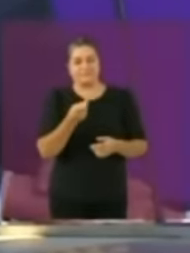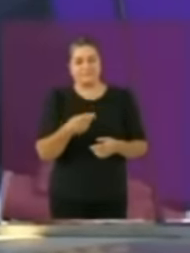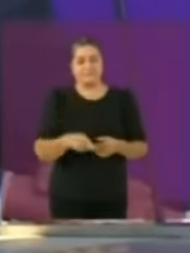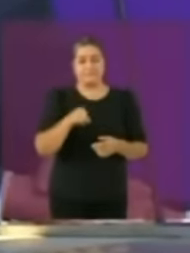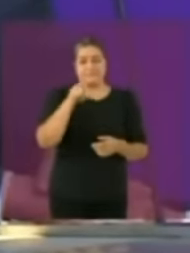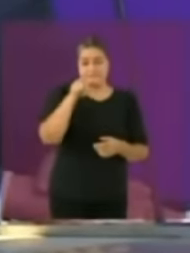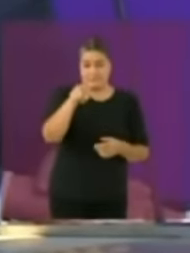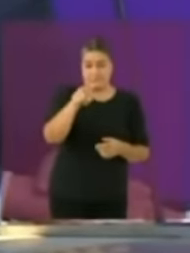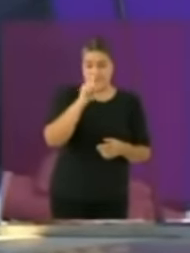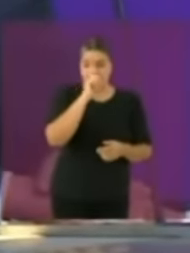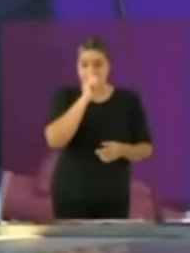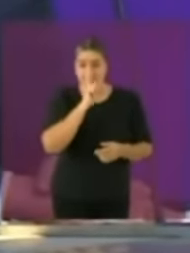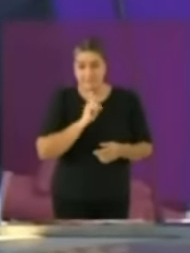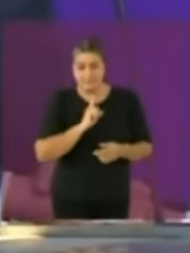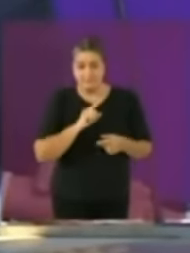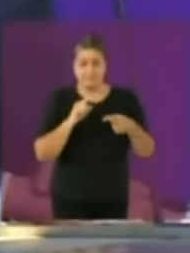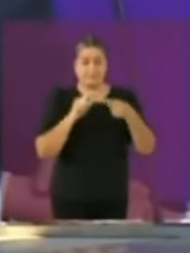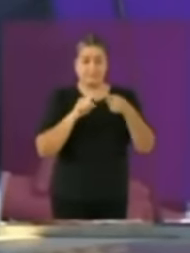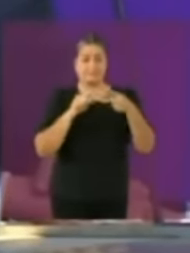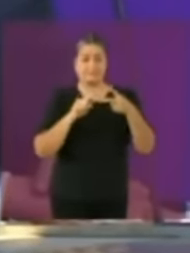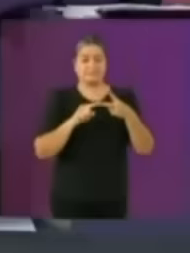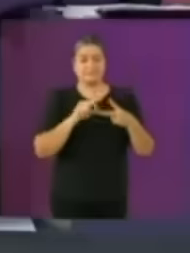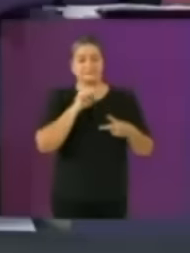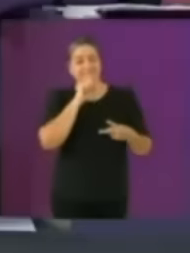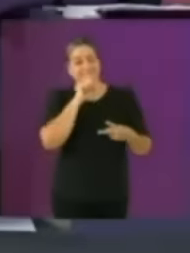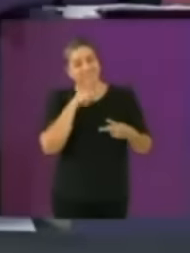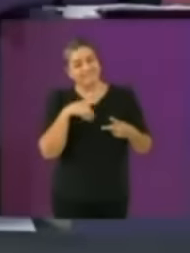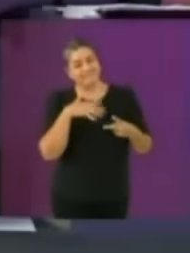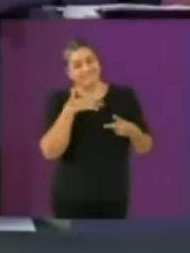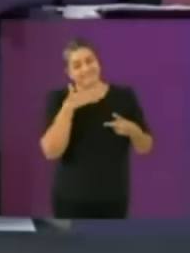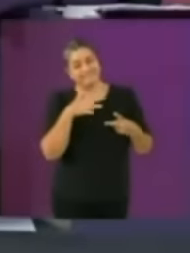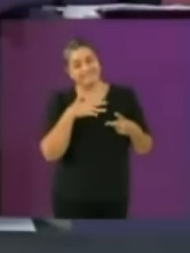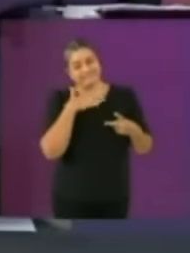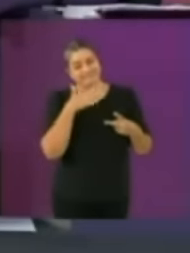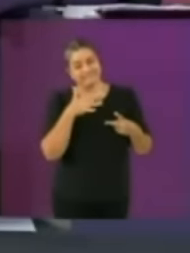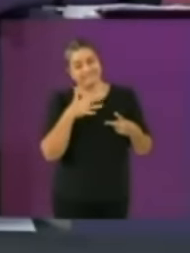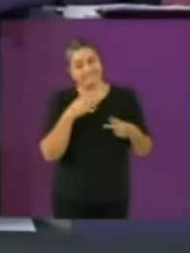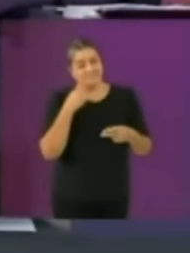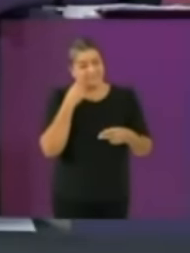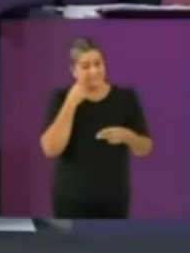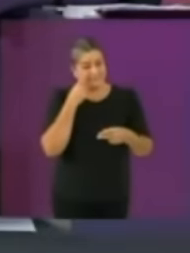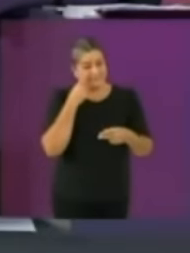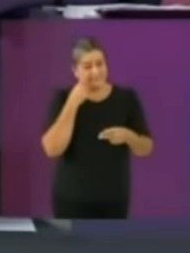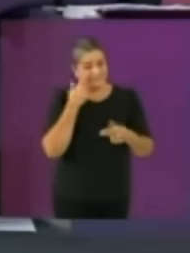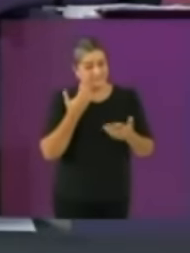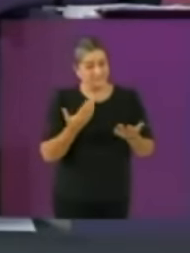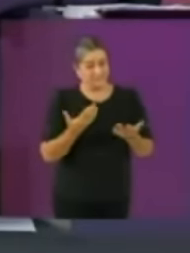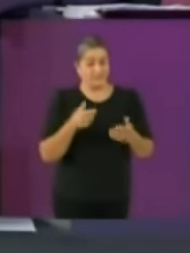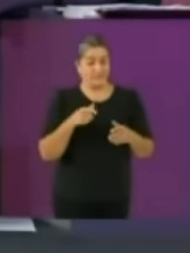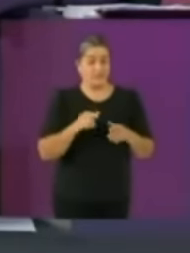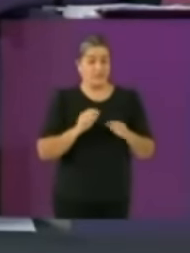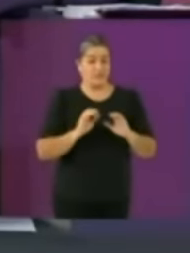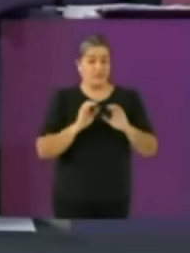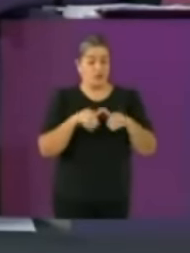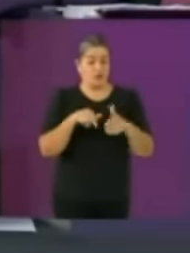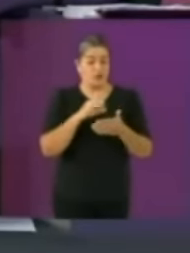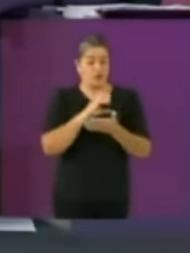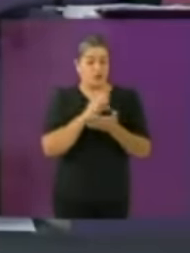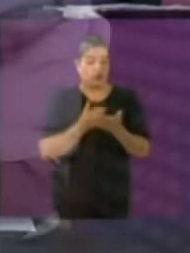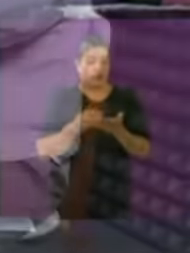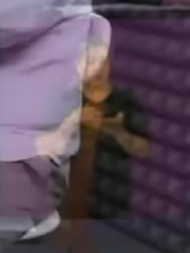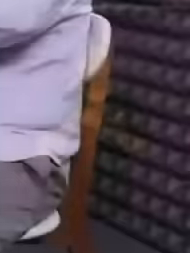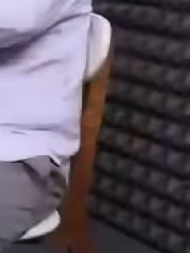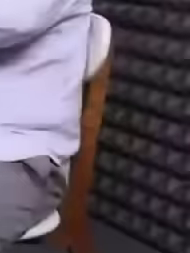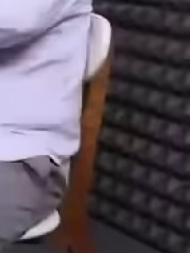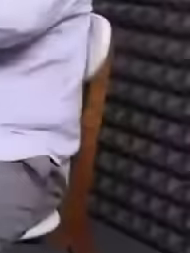eso es hasta lúdico y mueve un poco ya hasta un poco de conmiseración, que hubiera sacado la bandera nacional al revés. Sí. Si